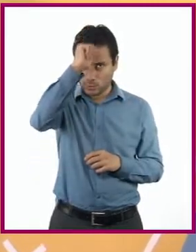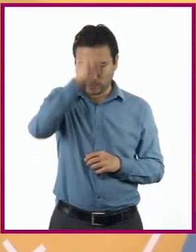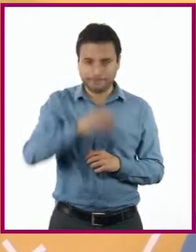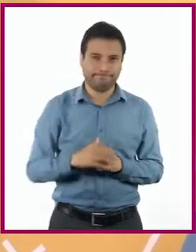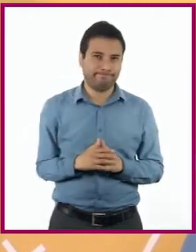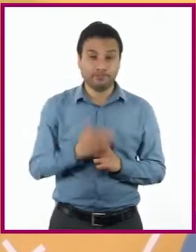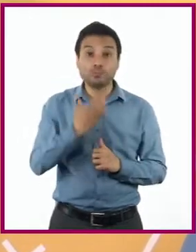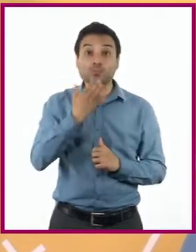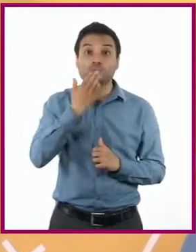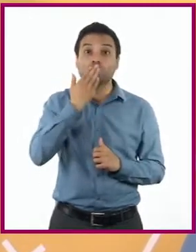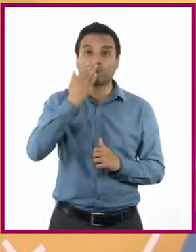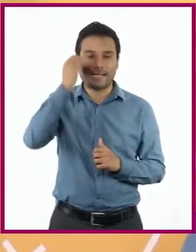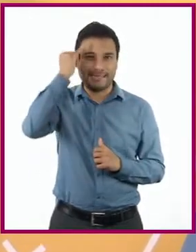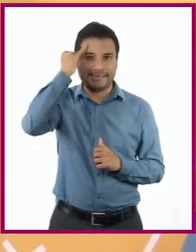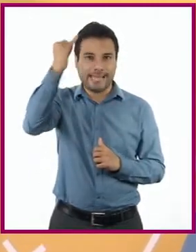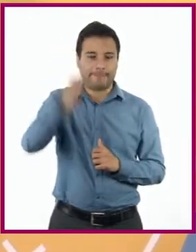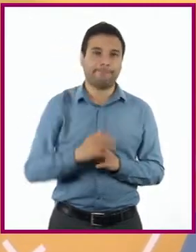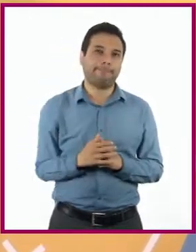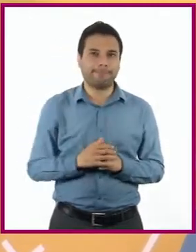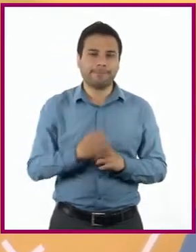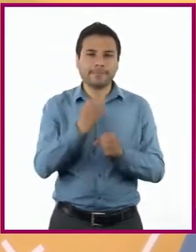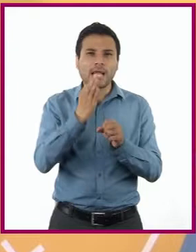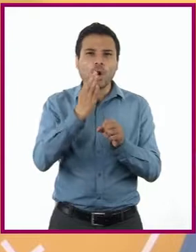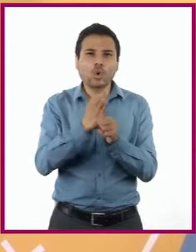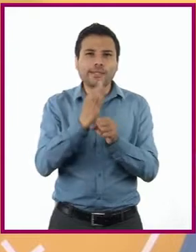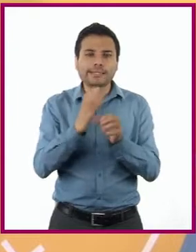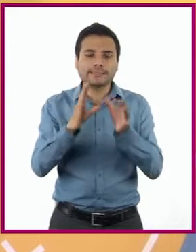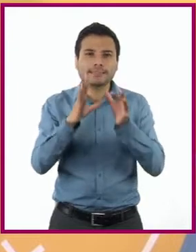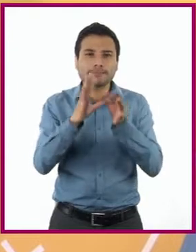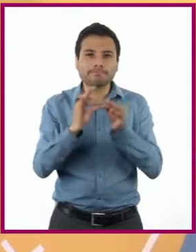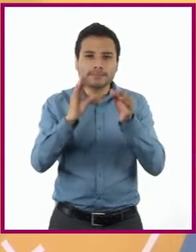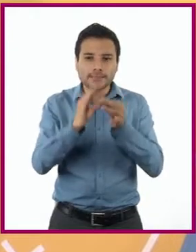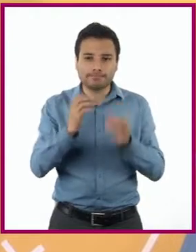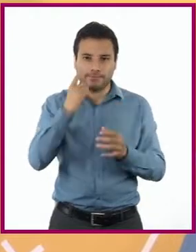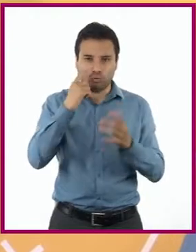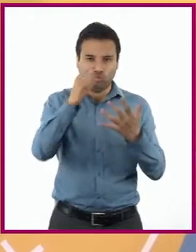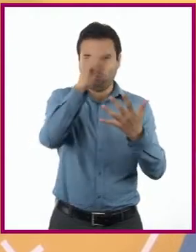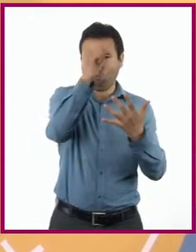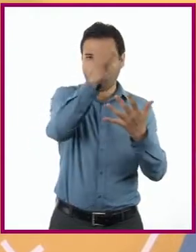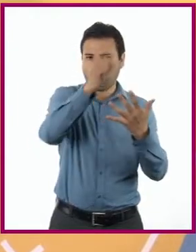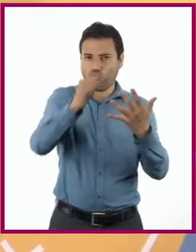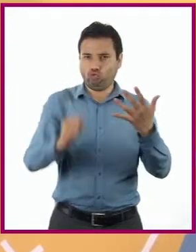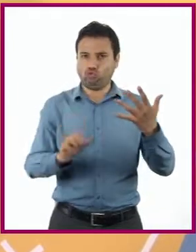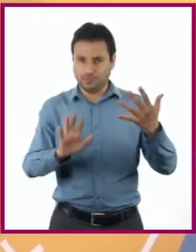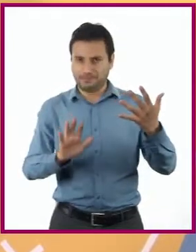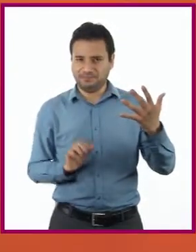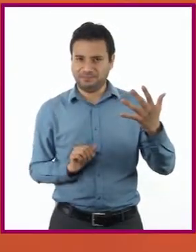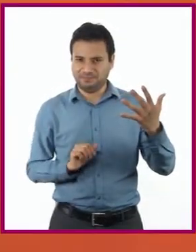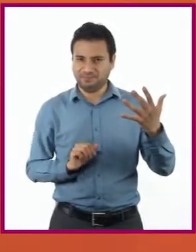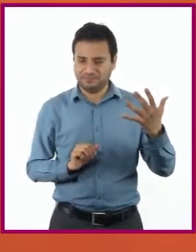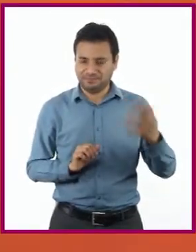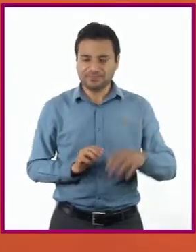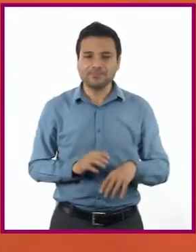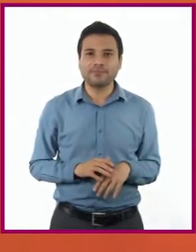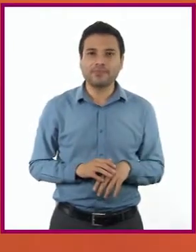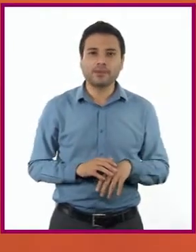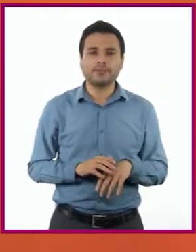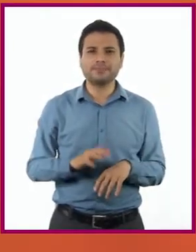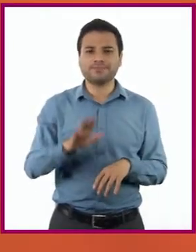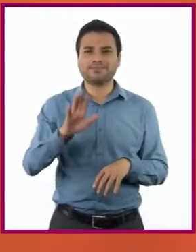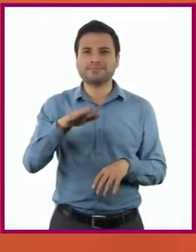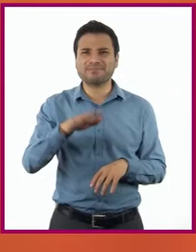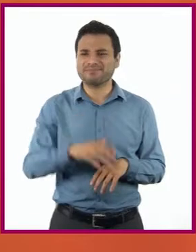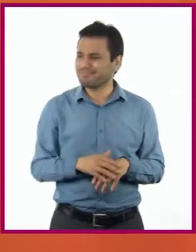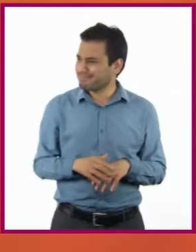tu propuesta y así podemos dar argumentos que se contrapongan a las ideas de los terraplanistas. Maestra,